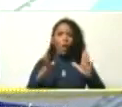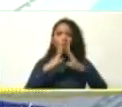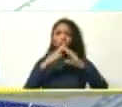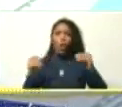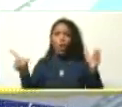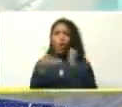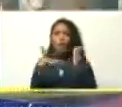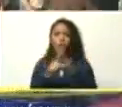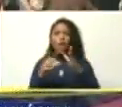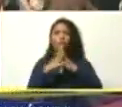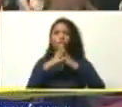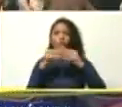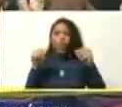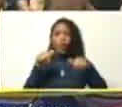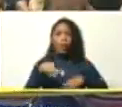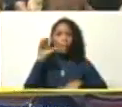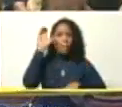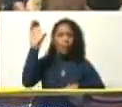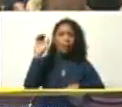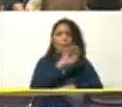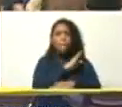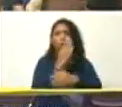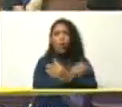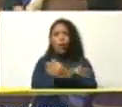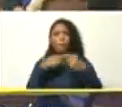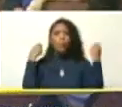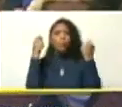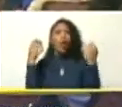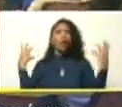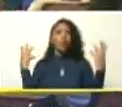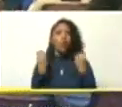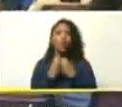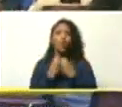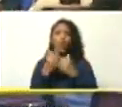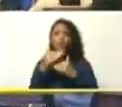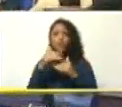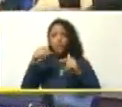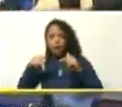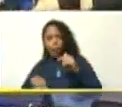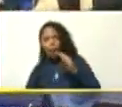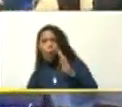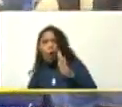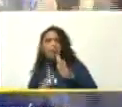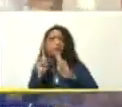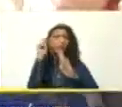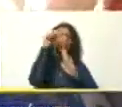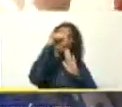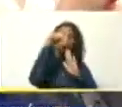los liceos del país con el poder popular. De abajo arriba.